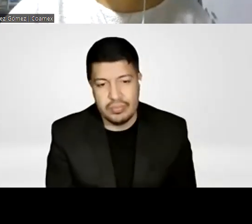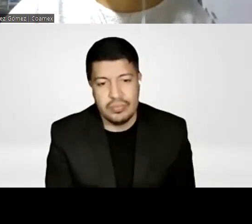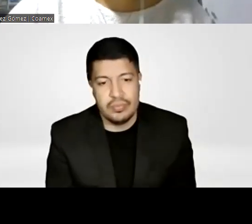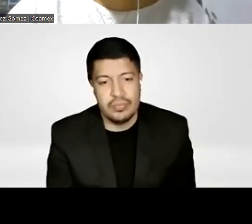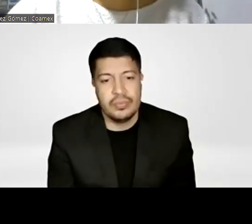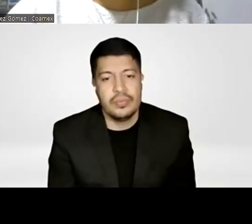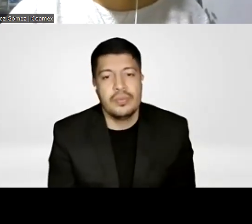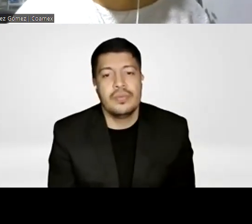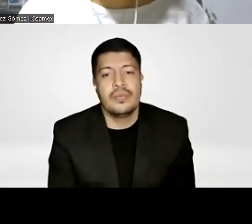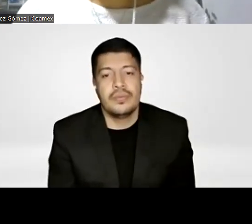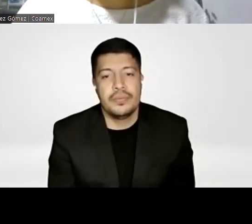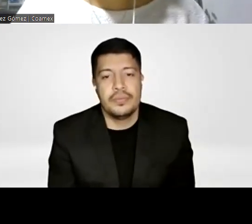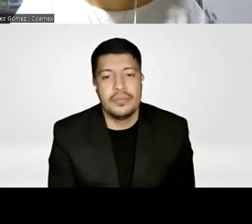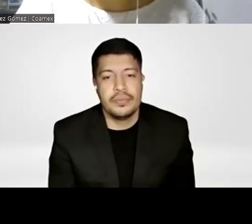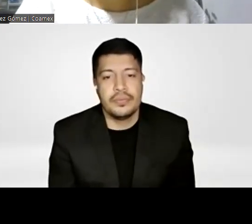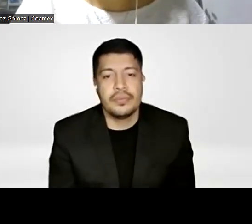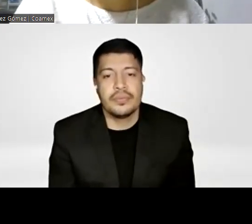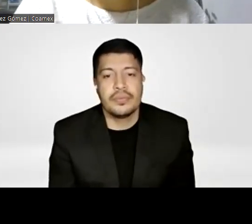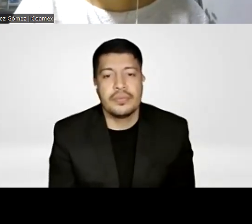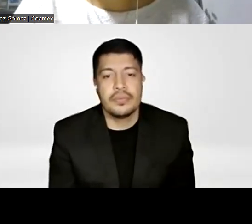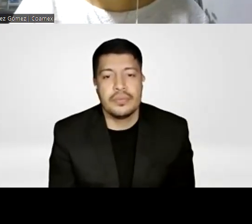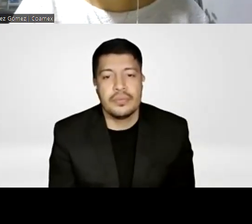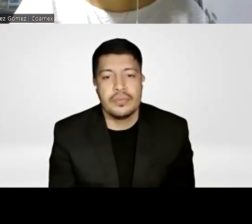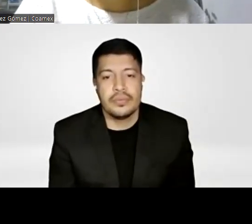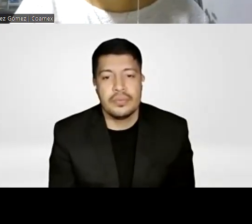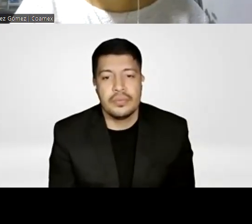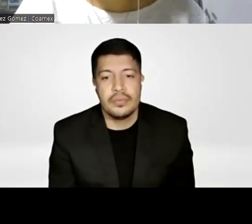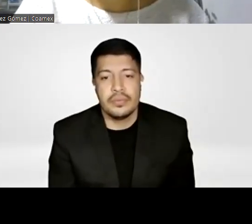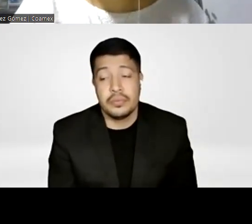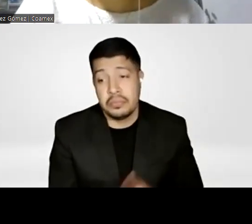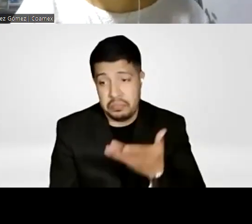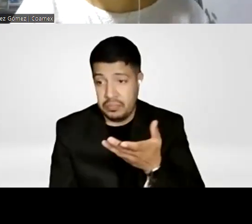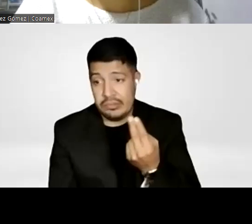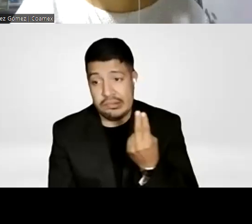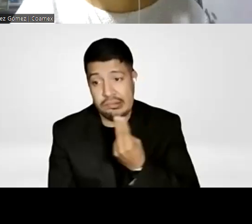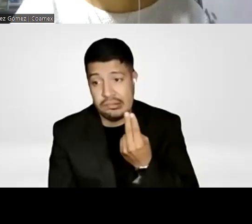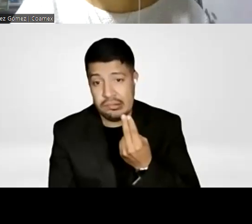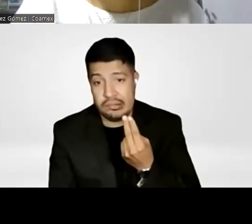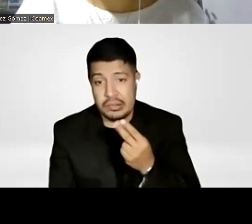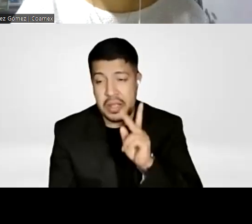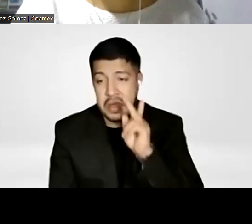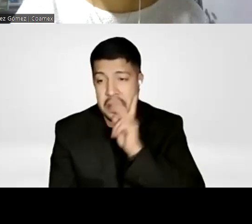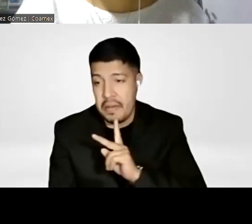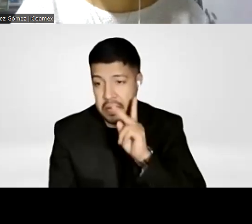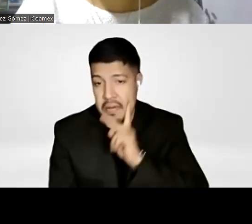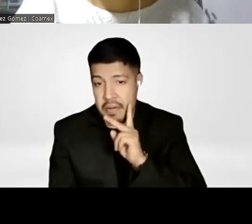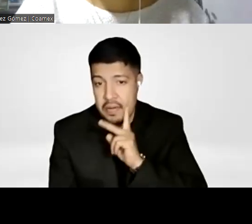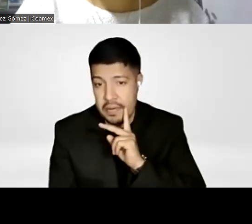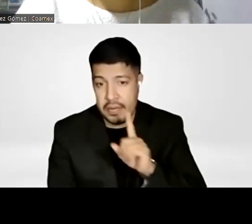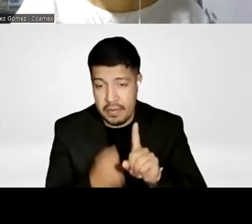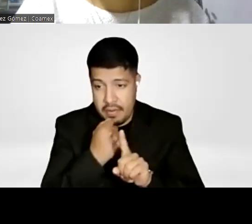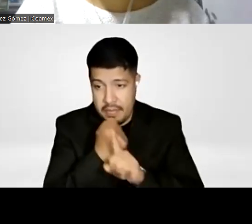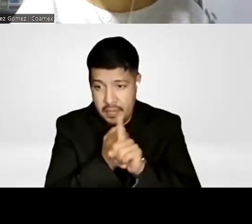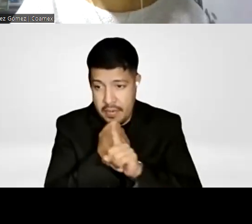pues, así se tendría que ver si esta deficiencia visual va, pues, concomitante con